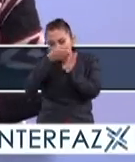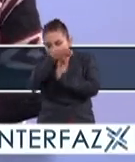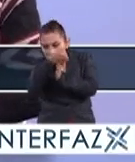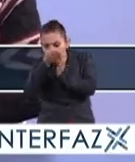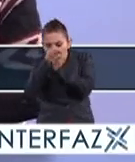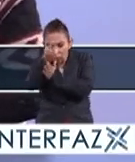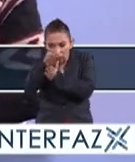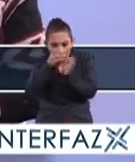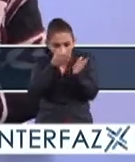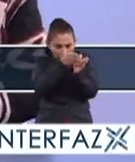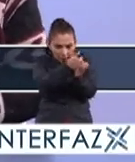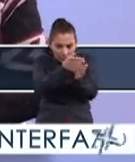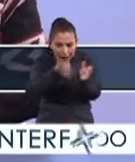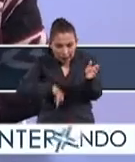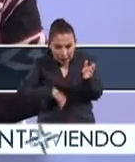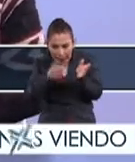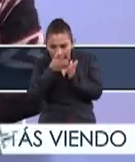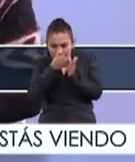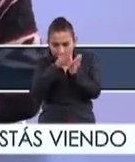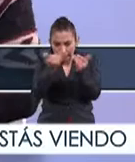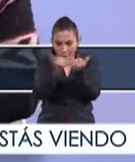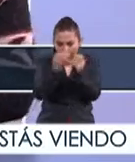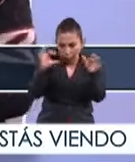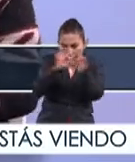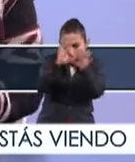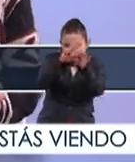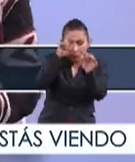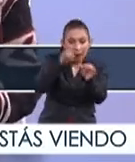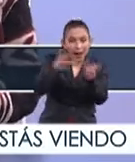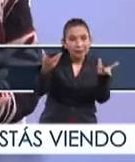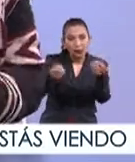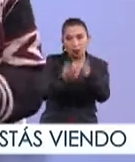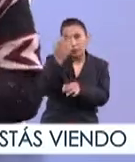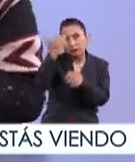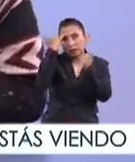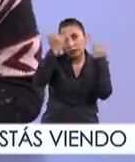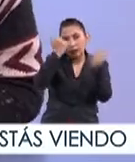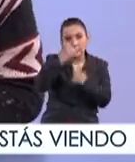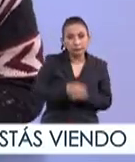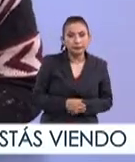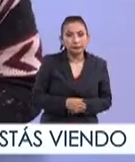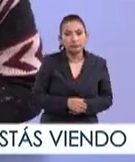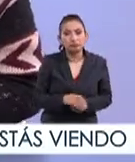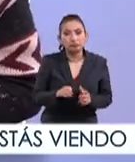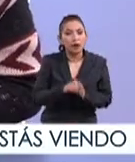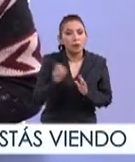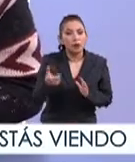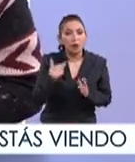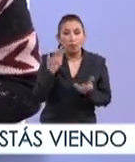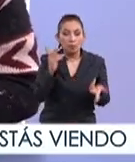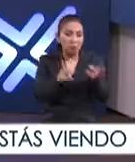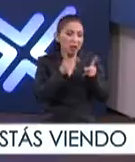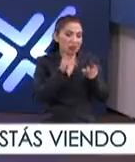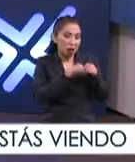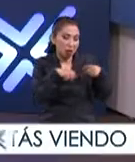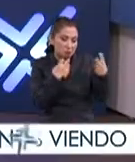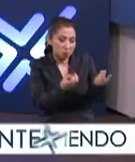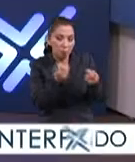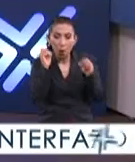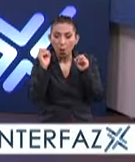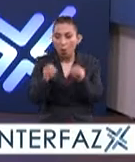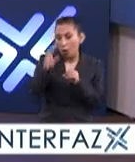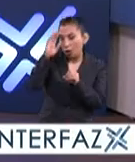líneas, ¿no?, entre intereses comunes para generar nuevas piezas. Esto puede ser desde los conversatorios,